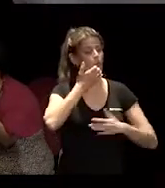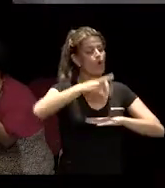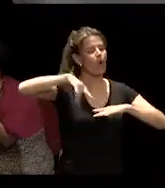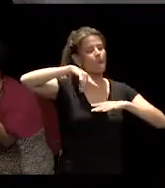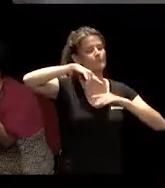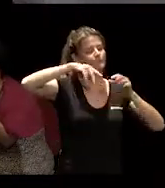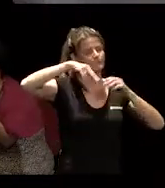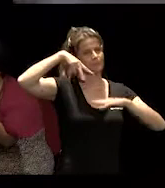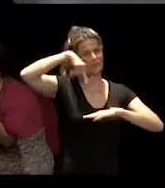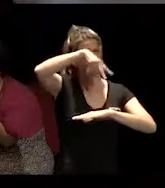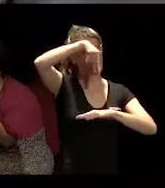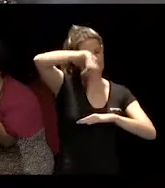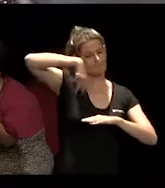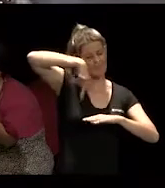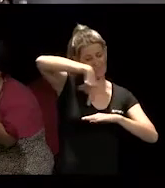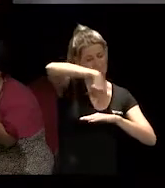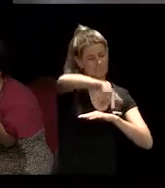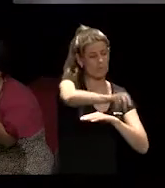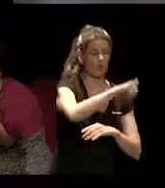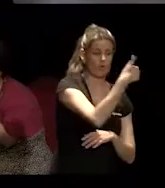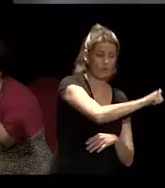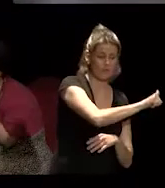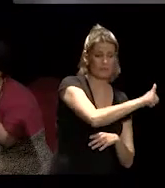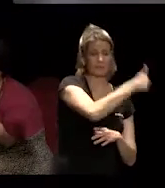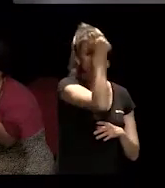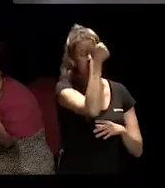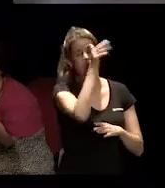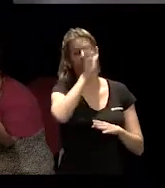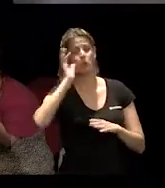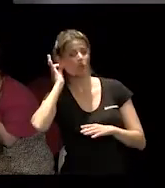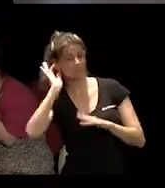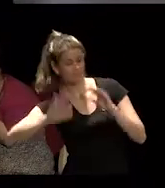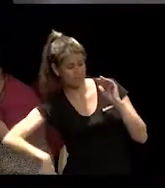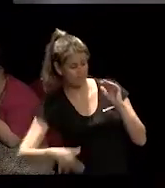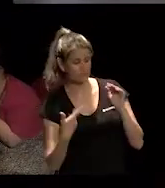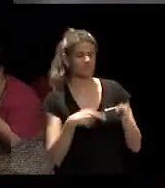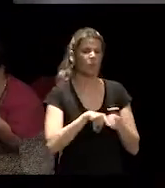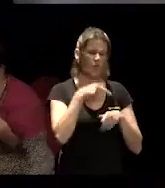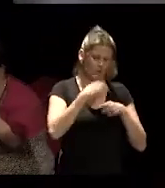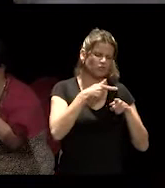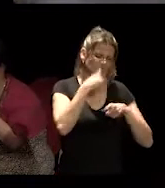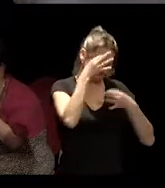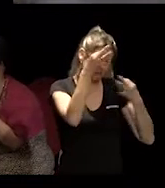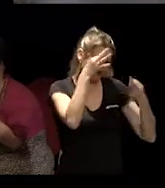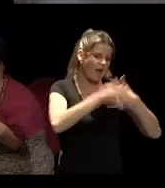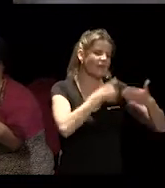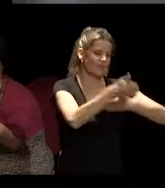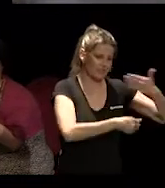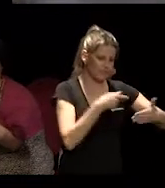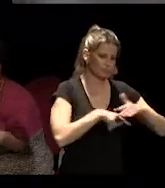malabarista mujer, y cosas que tienen que ir avanzando, igual que en todos los ámbitos, pero el